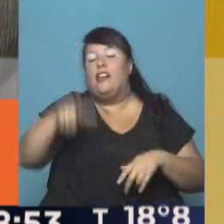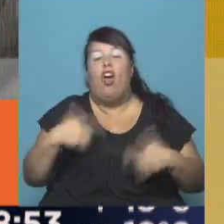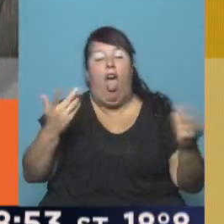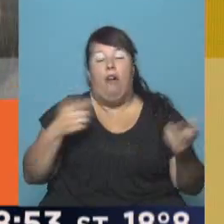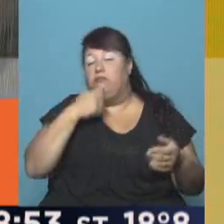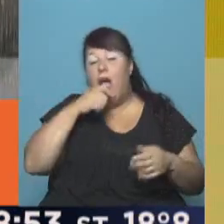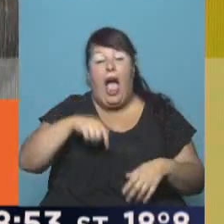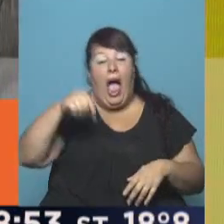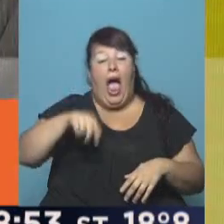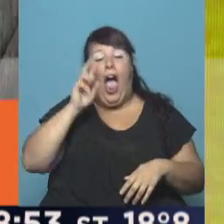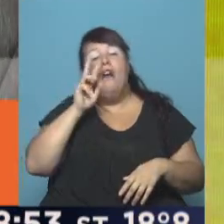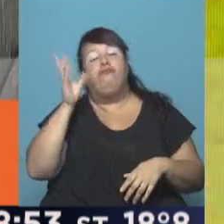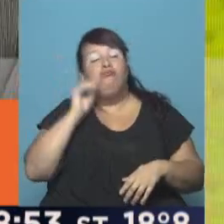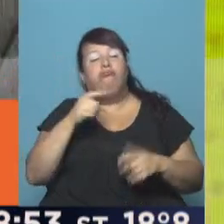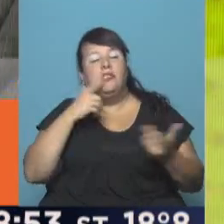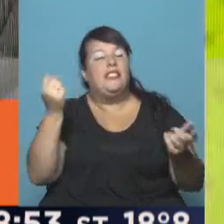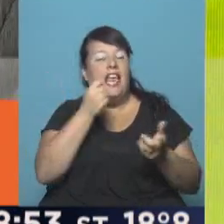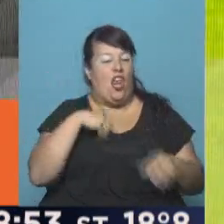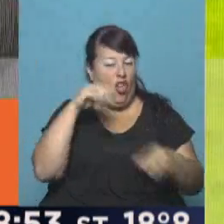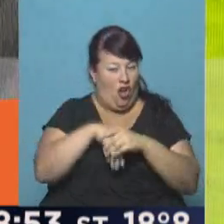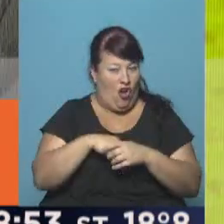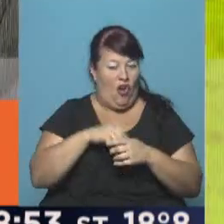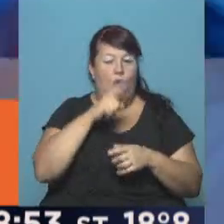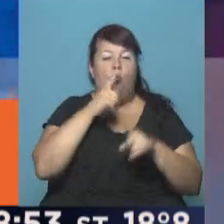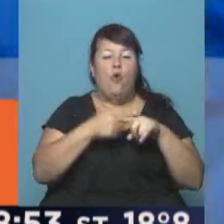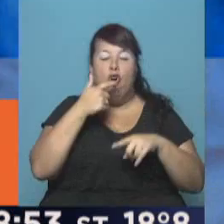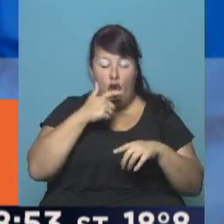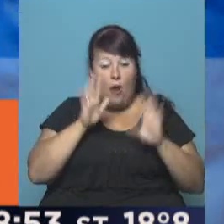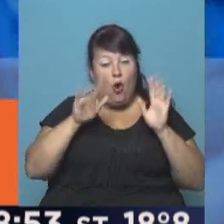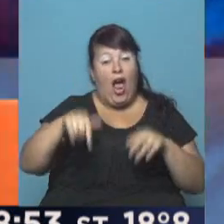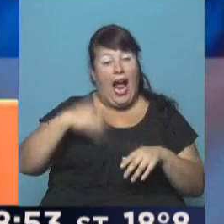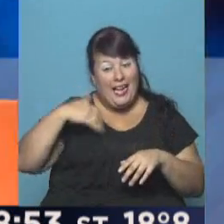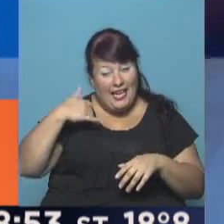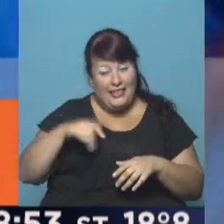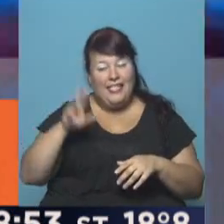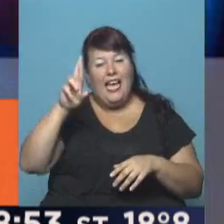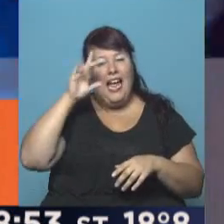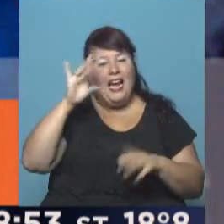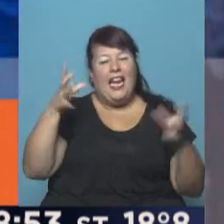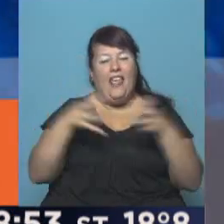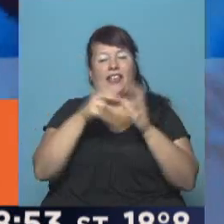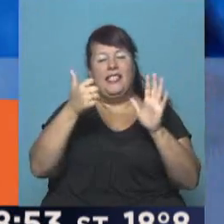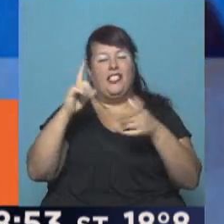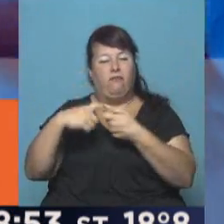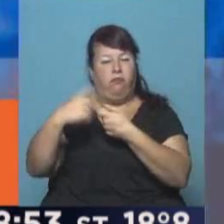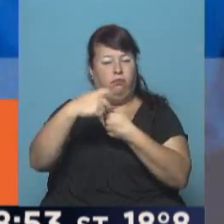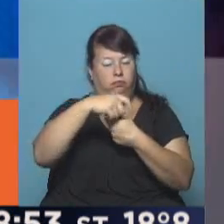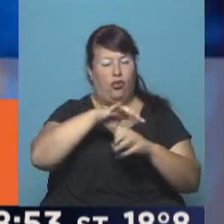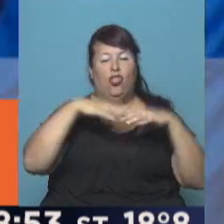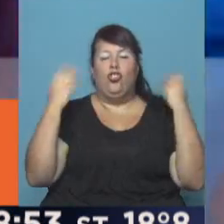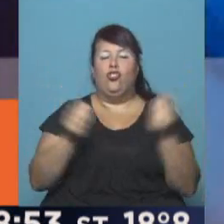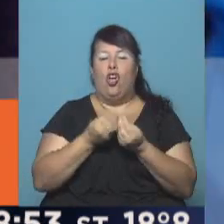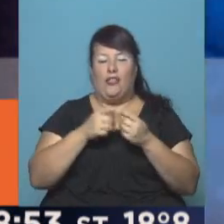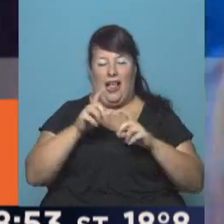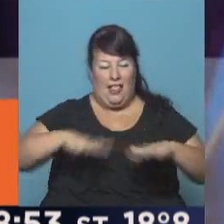que hoy nos en este momento nos está escuchando dice me quiero sumar a la cruz roja bueno aquí en la argentina tenemos una red de 65 filiales que cubren la totalidad del